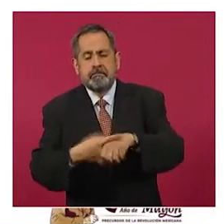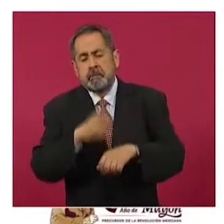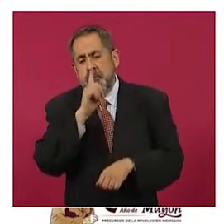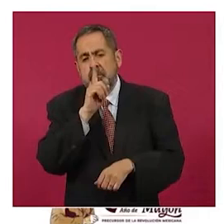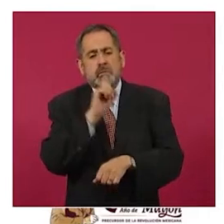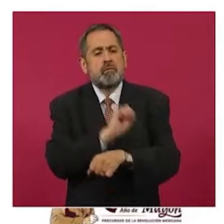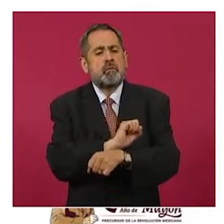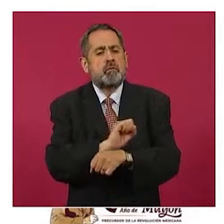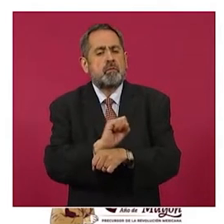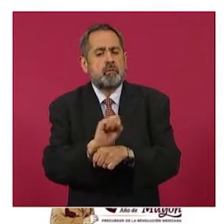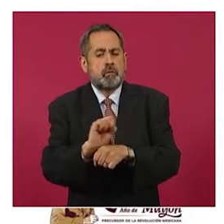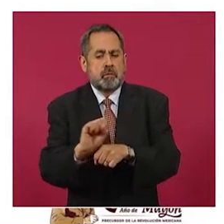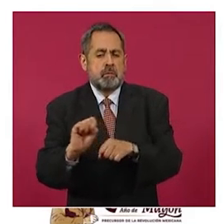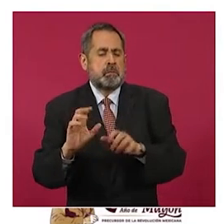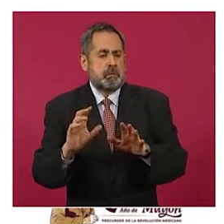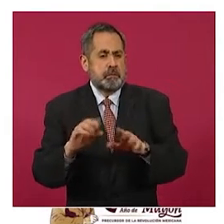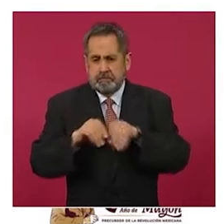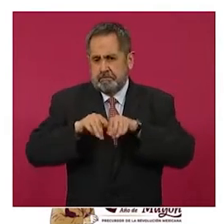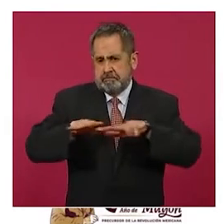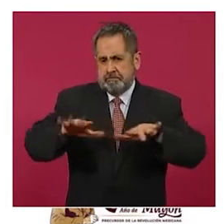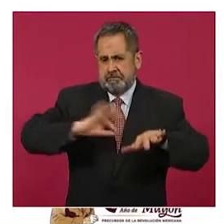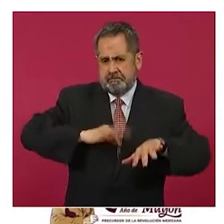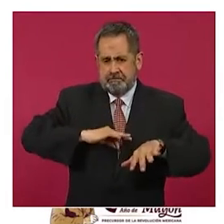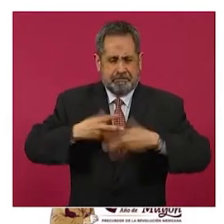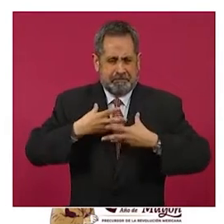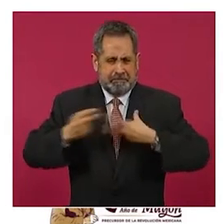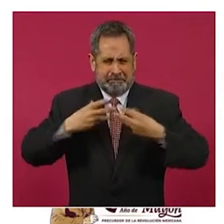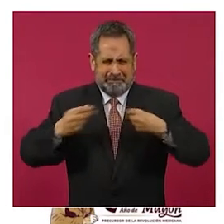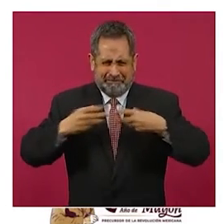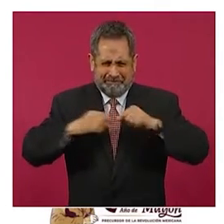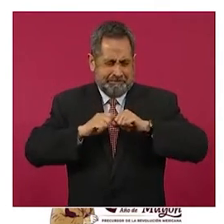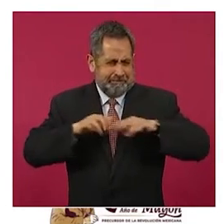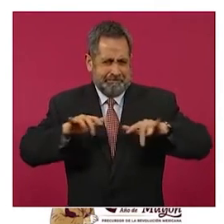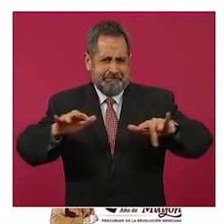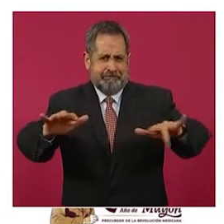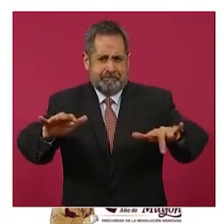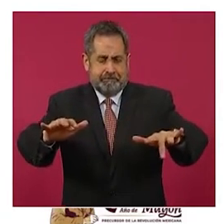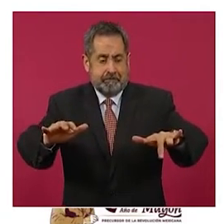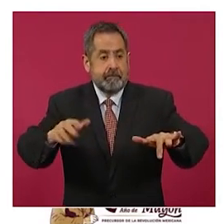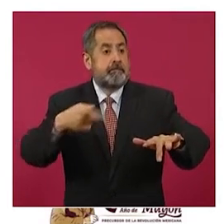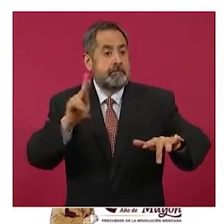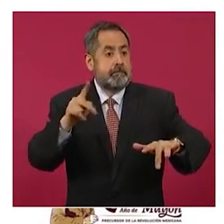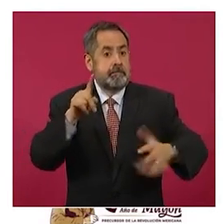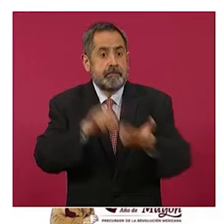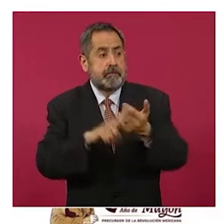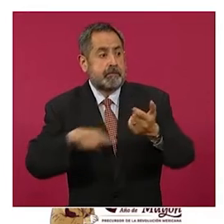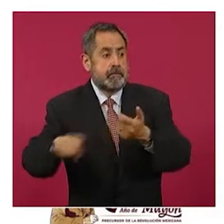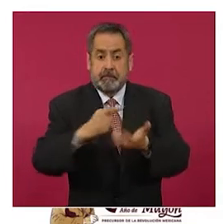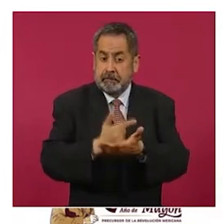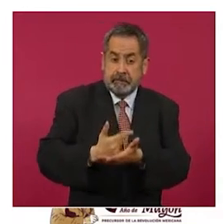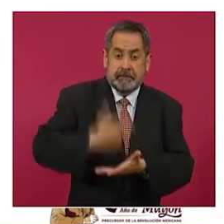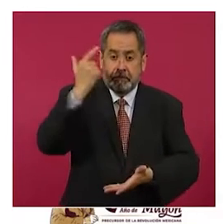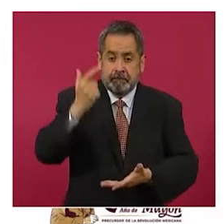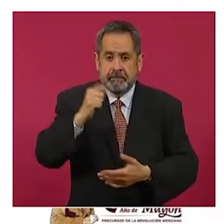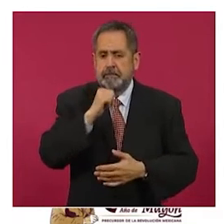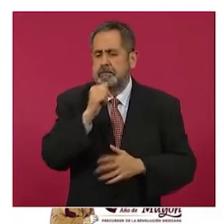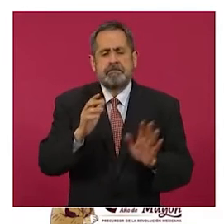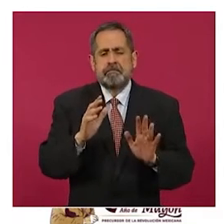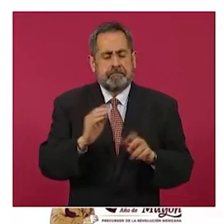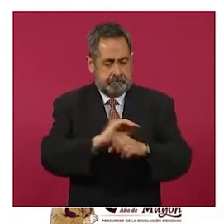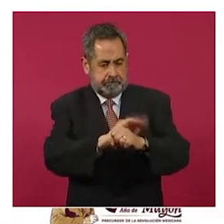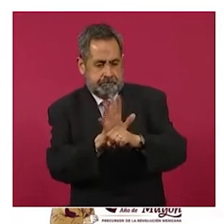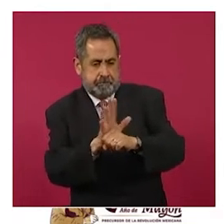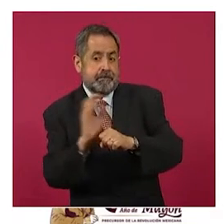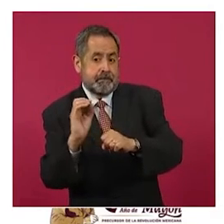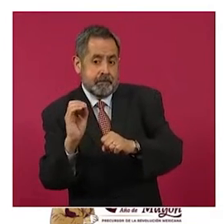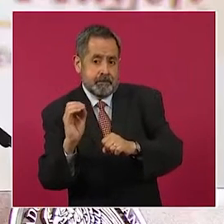leve y aunque se propaga rápidamente dando un gran número de casos, no son casos de gravedad. Esto sumado a una